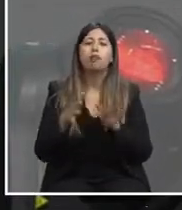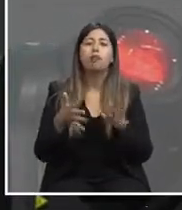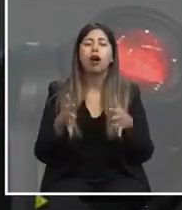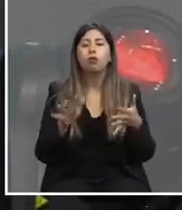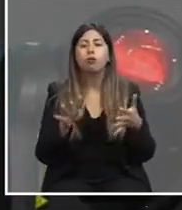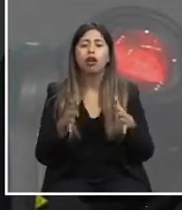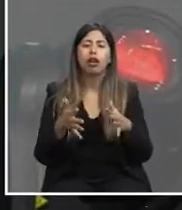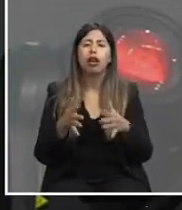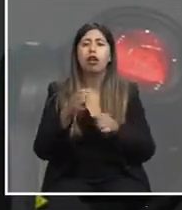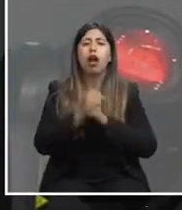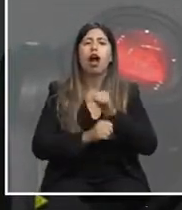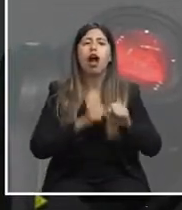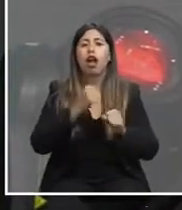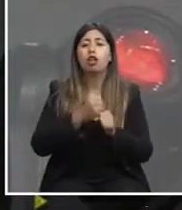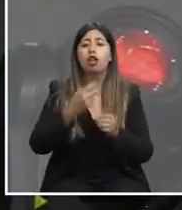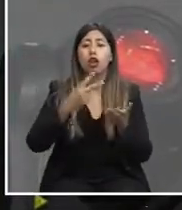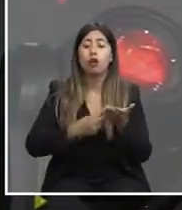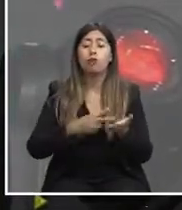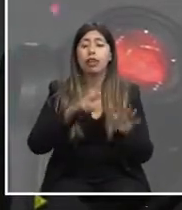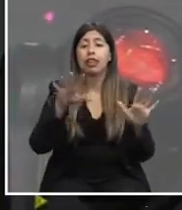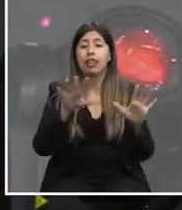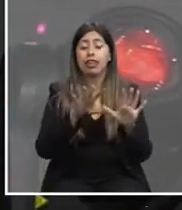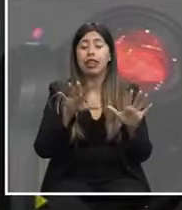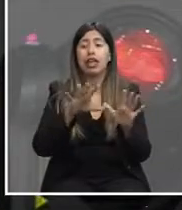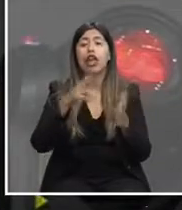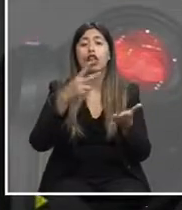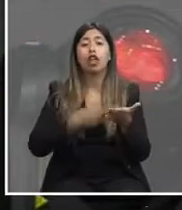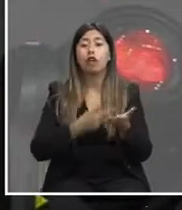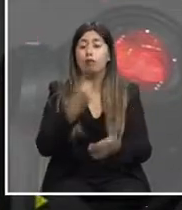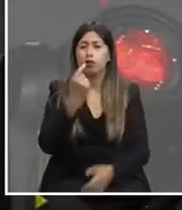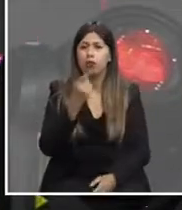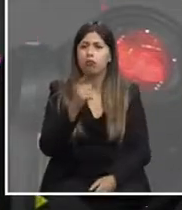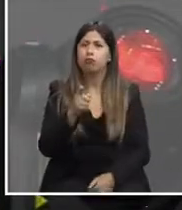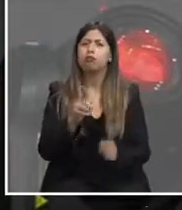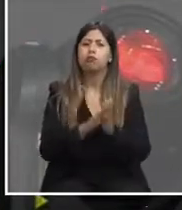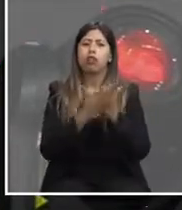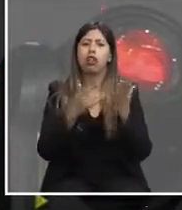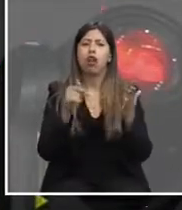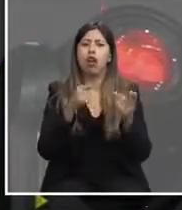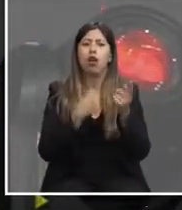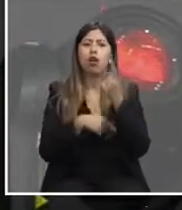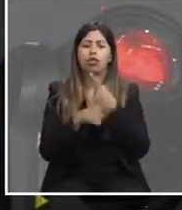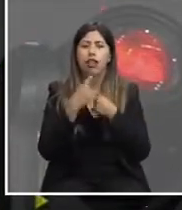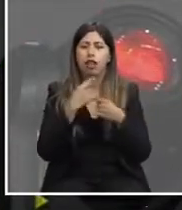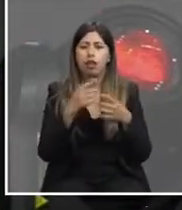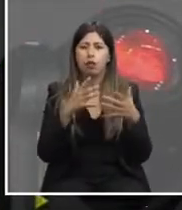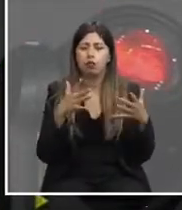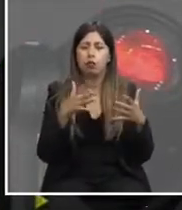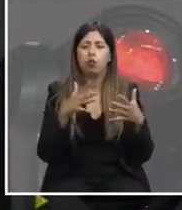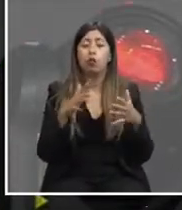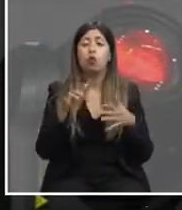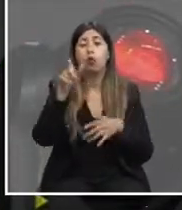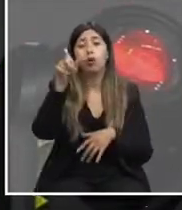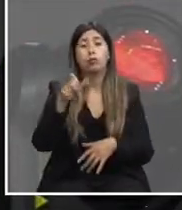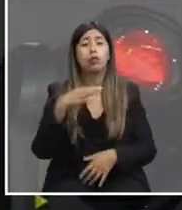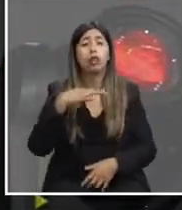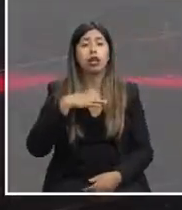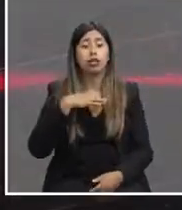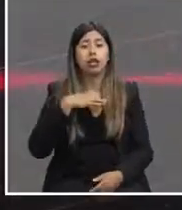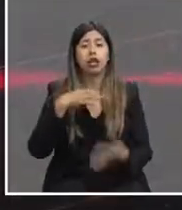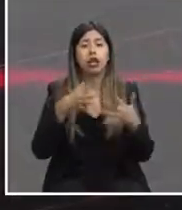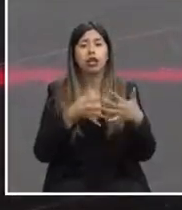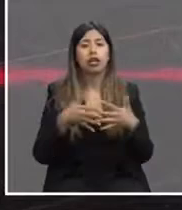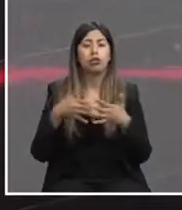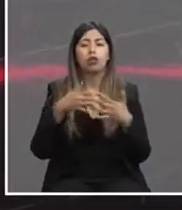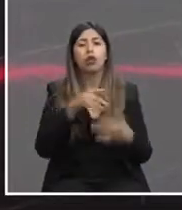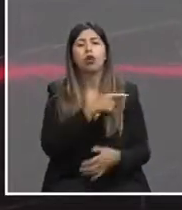del 2010-2011, aparece un libro muy interesante de un ciudadano estadounidense de origen indio que